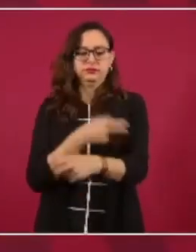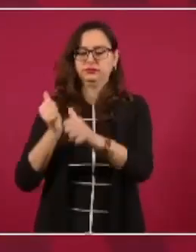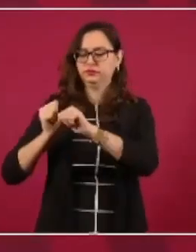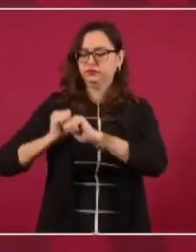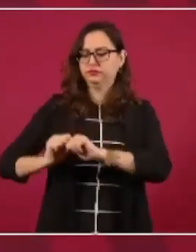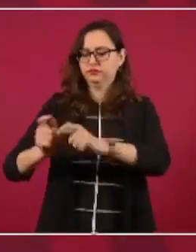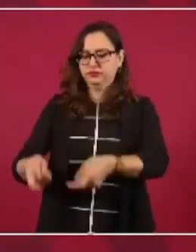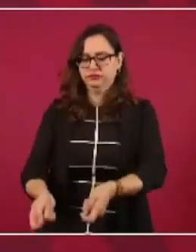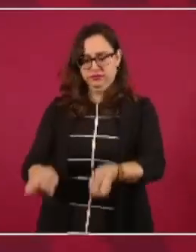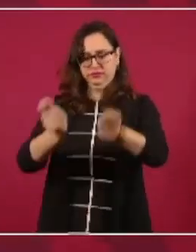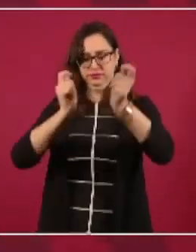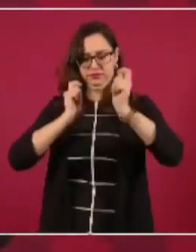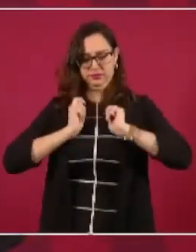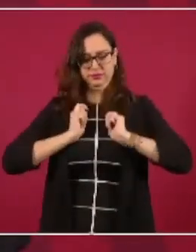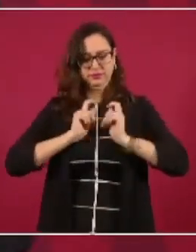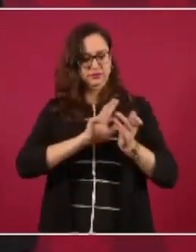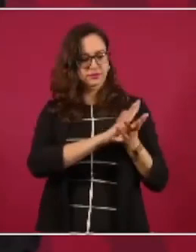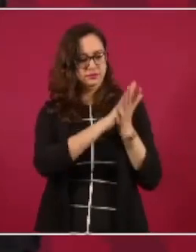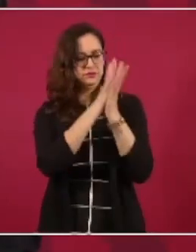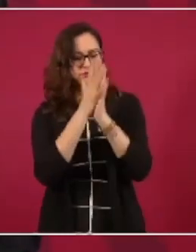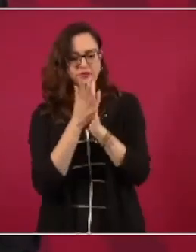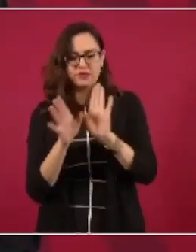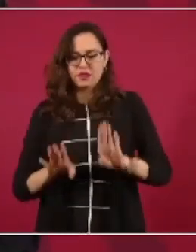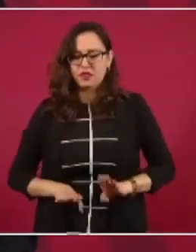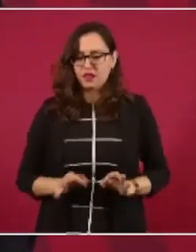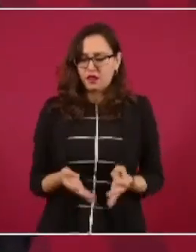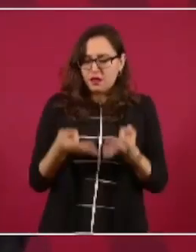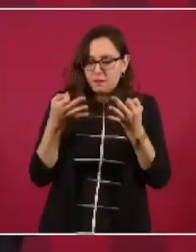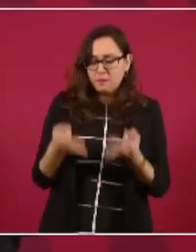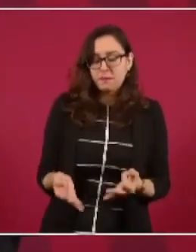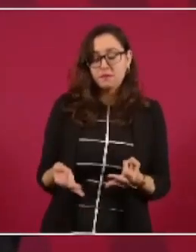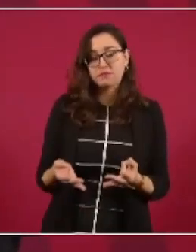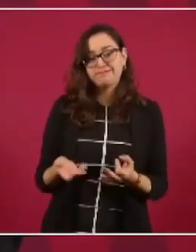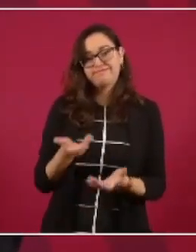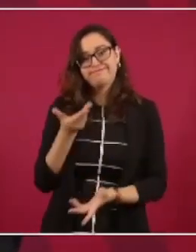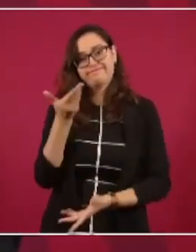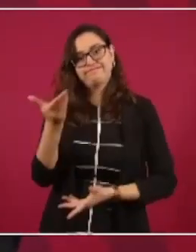convierte en virtud cuando se pone al servicio de los demás.